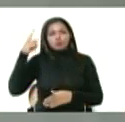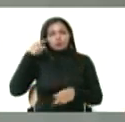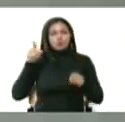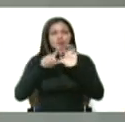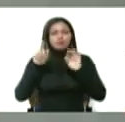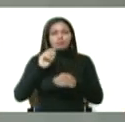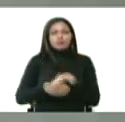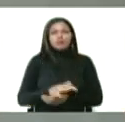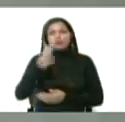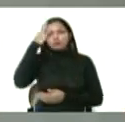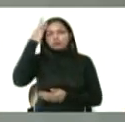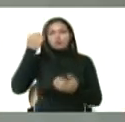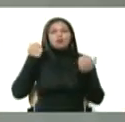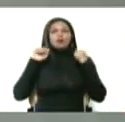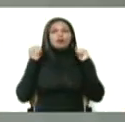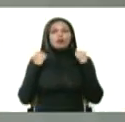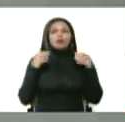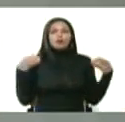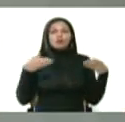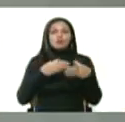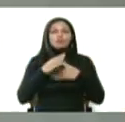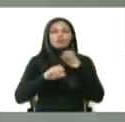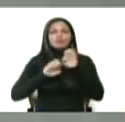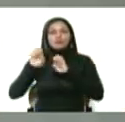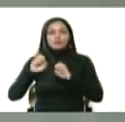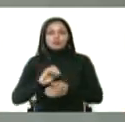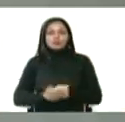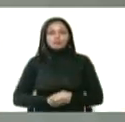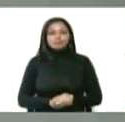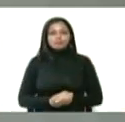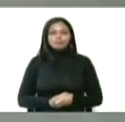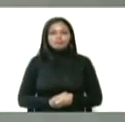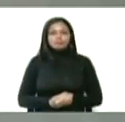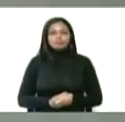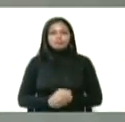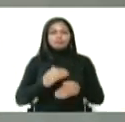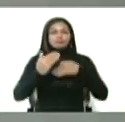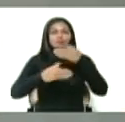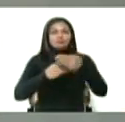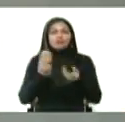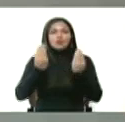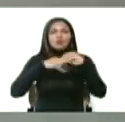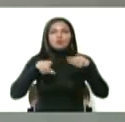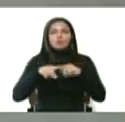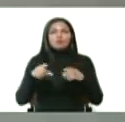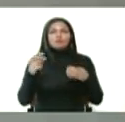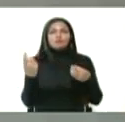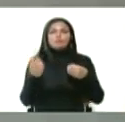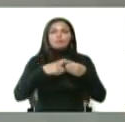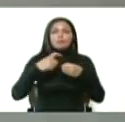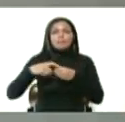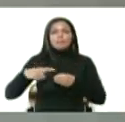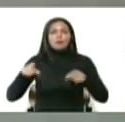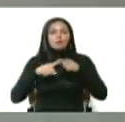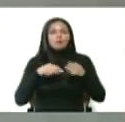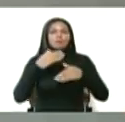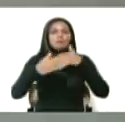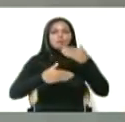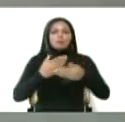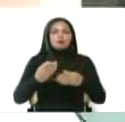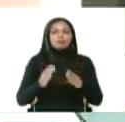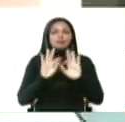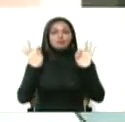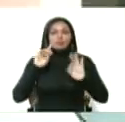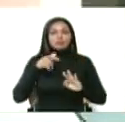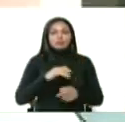el consejo terapéutico, el comité está evaluando y que, bueno, en la medida que se van poniendo de acuerdo, pues vamos incorporando de manera progresiva al esquema.